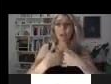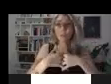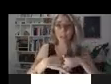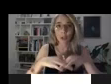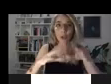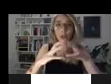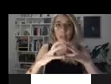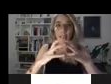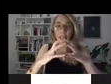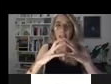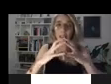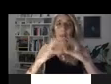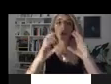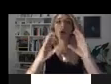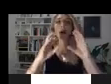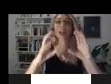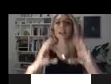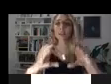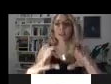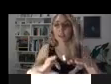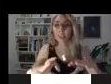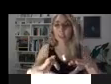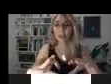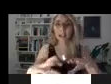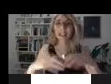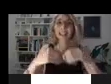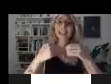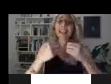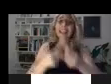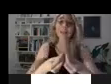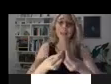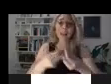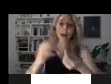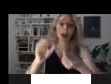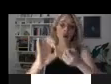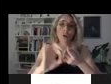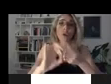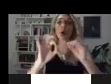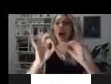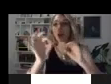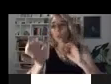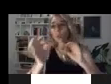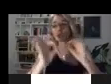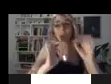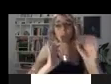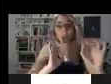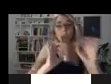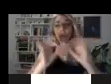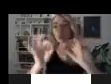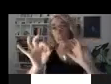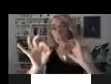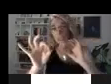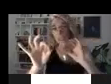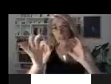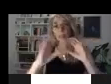galería o un espacio nos represente, bueno, acá ya podemos pensar de qué manera o algunos